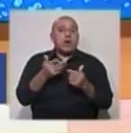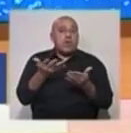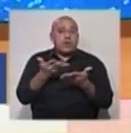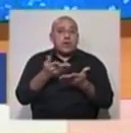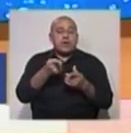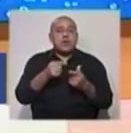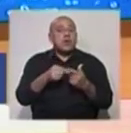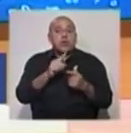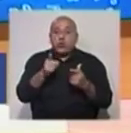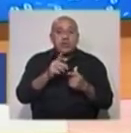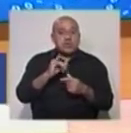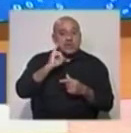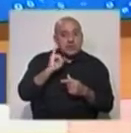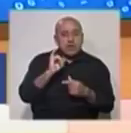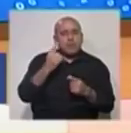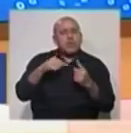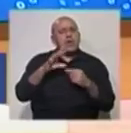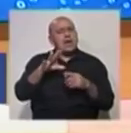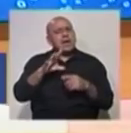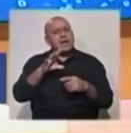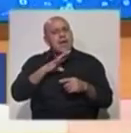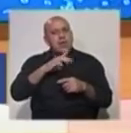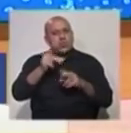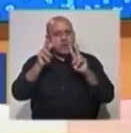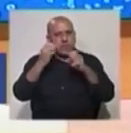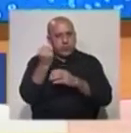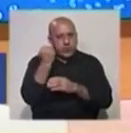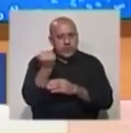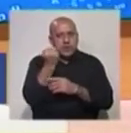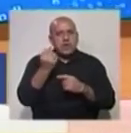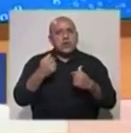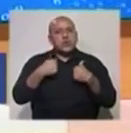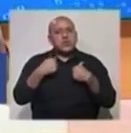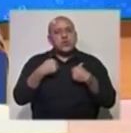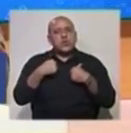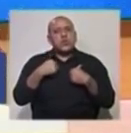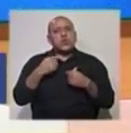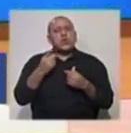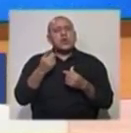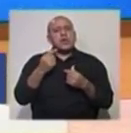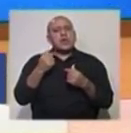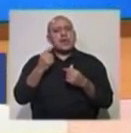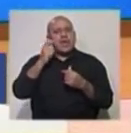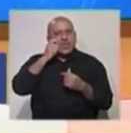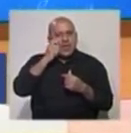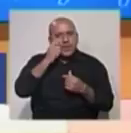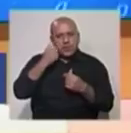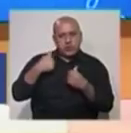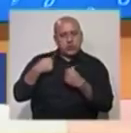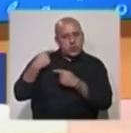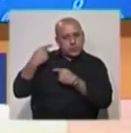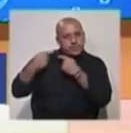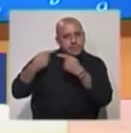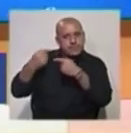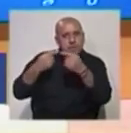Por cierto, no es de izquierda. Pero acá hay un tema muy importante. Nosotros formamos parte de una generación que en este país luchó